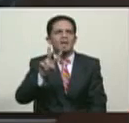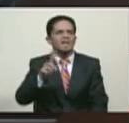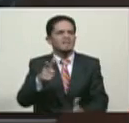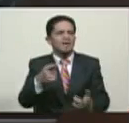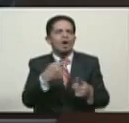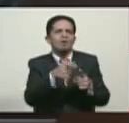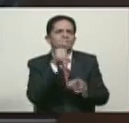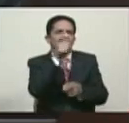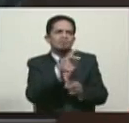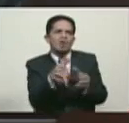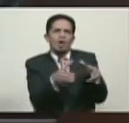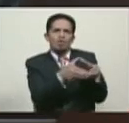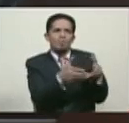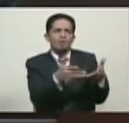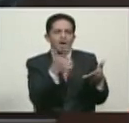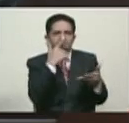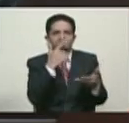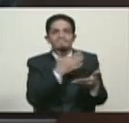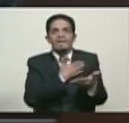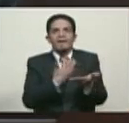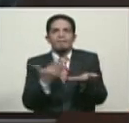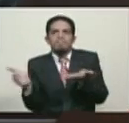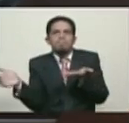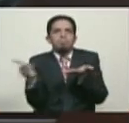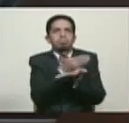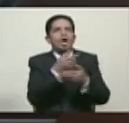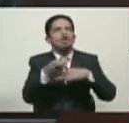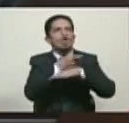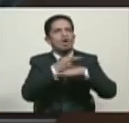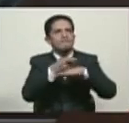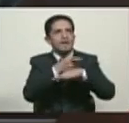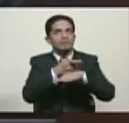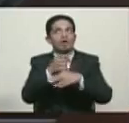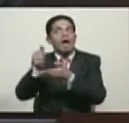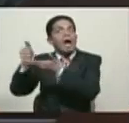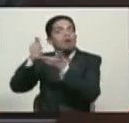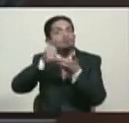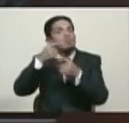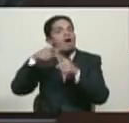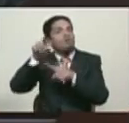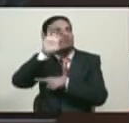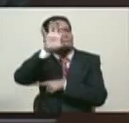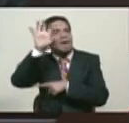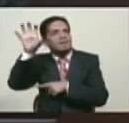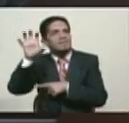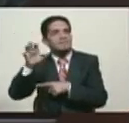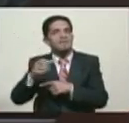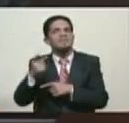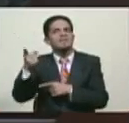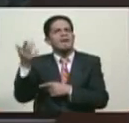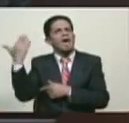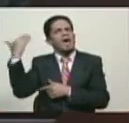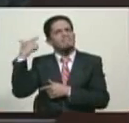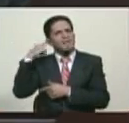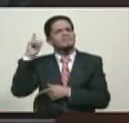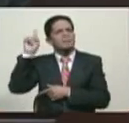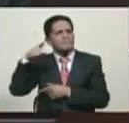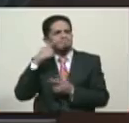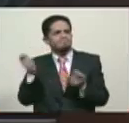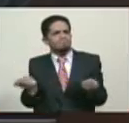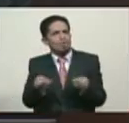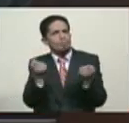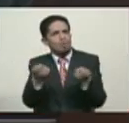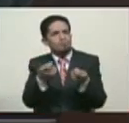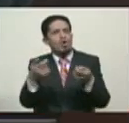golpe de Estado con la anuencia de gobiernos extranjeros con un vasto antecedente de conspiración y promotores